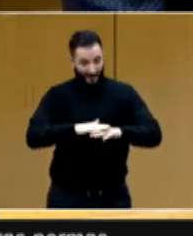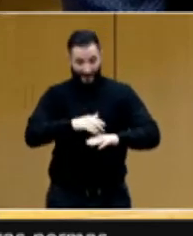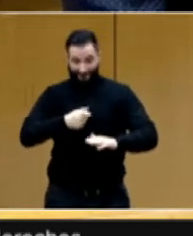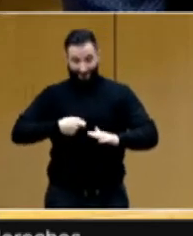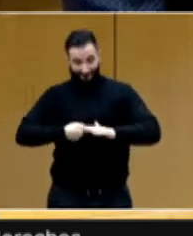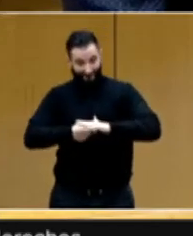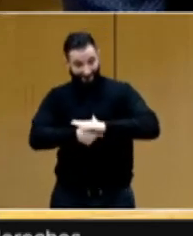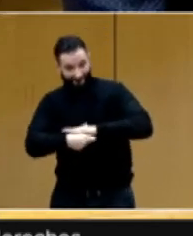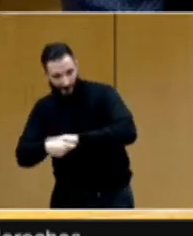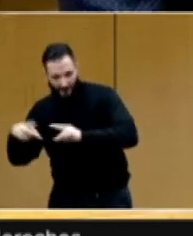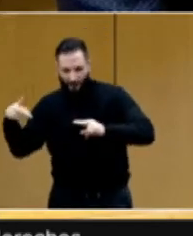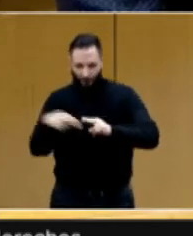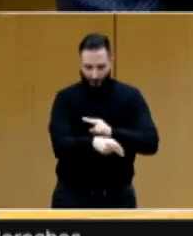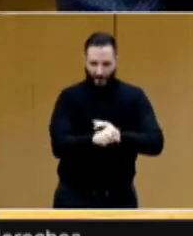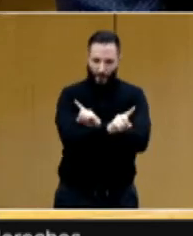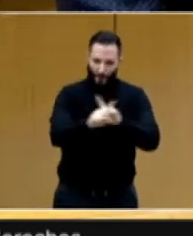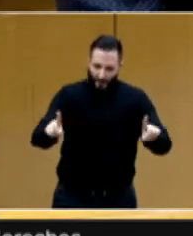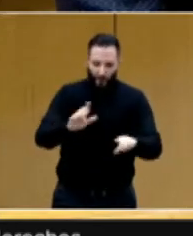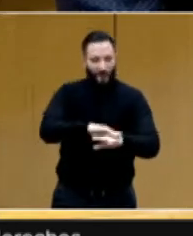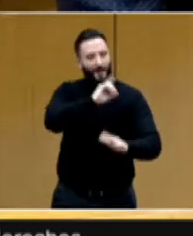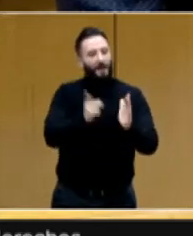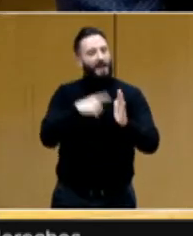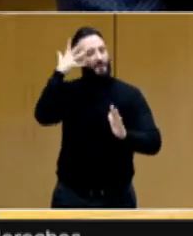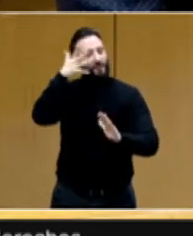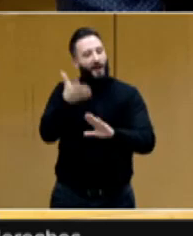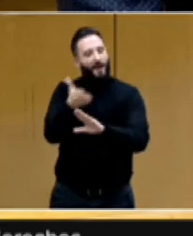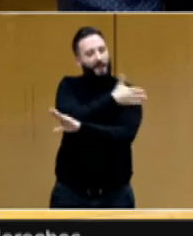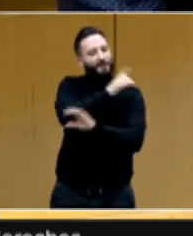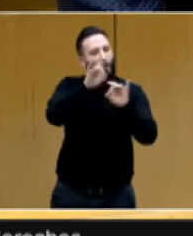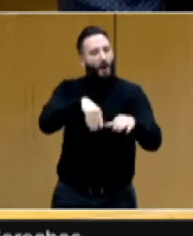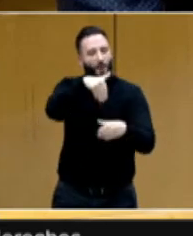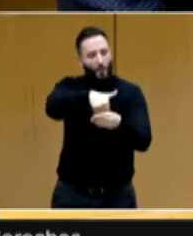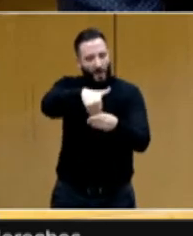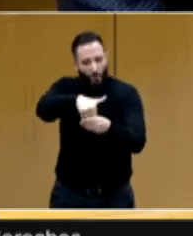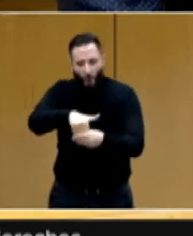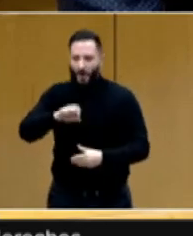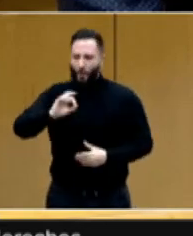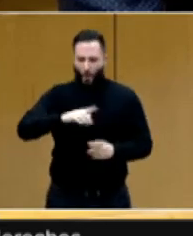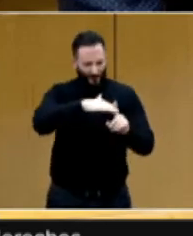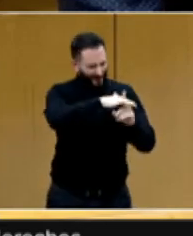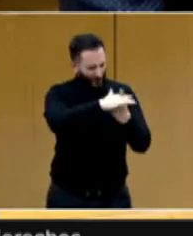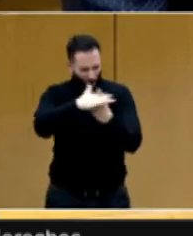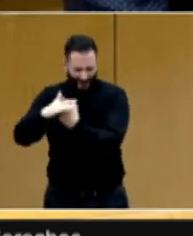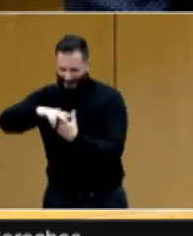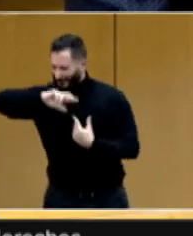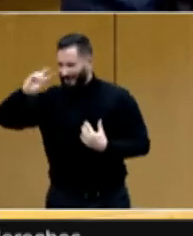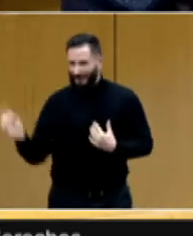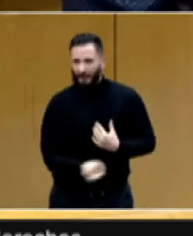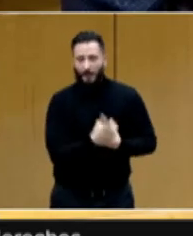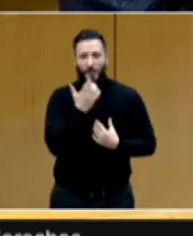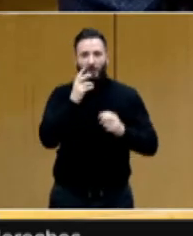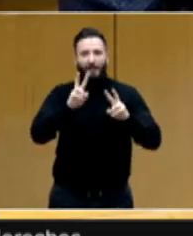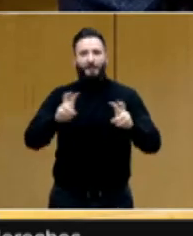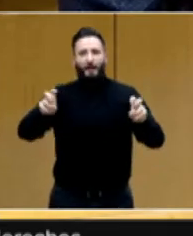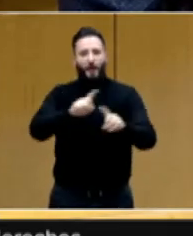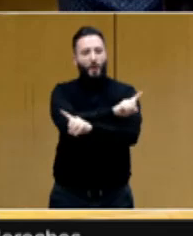contemplaba ya como antes respecto a las votaciones o respecto a otras circunstancias prohibición de juego